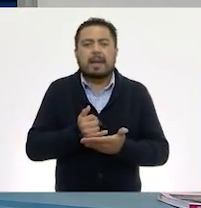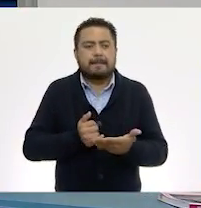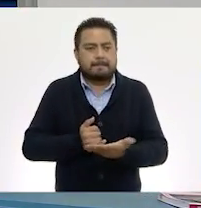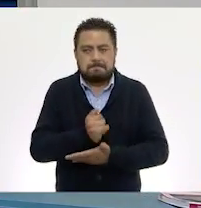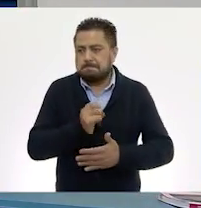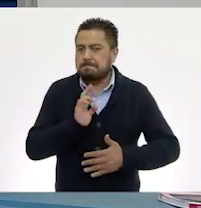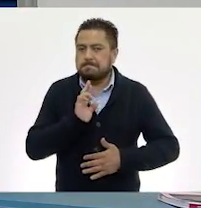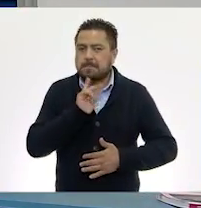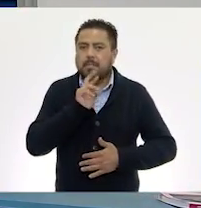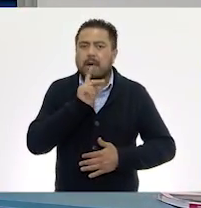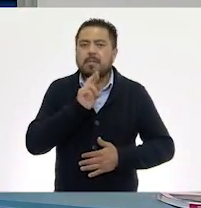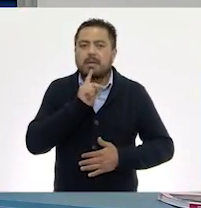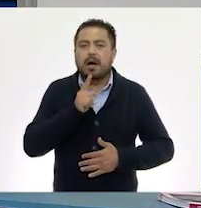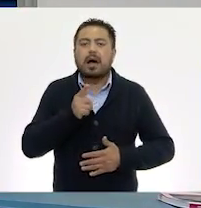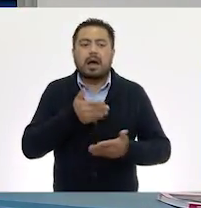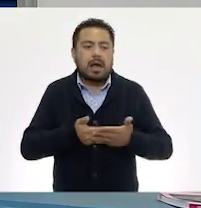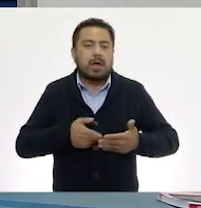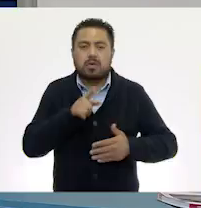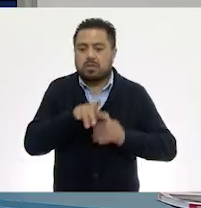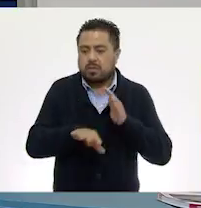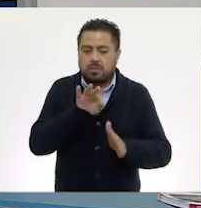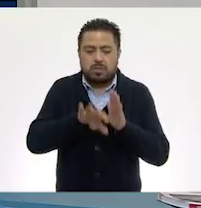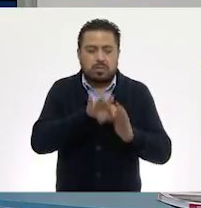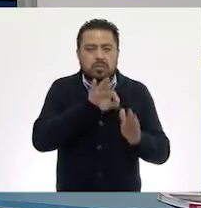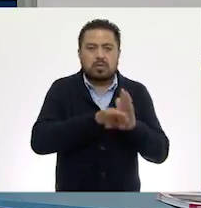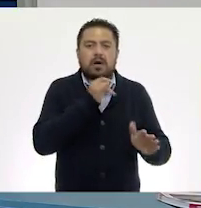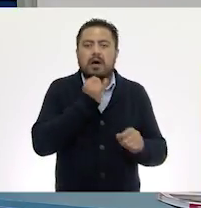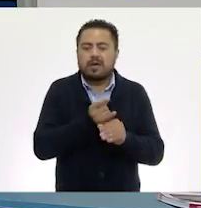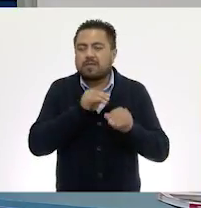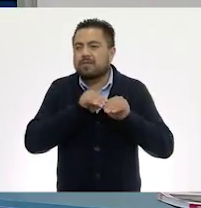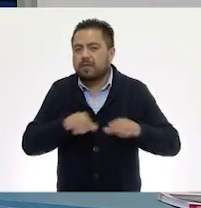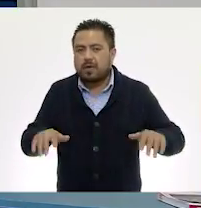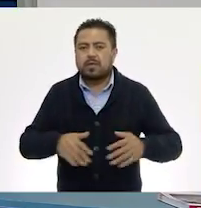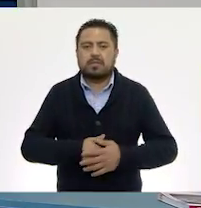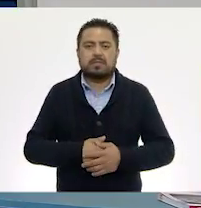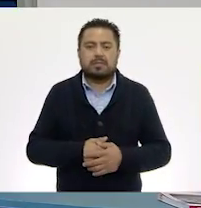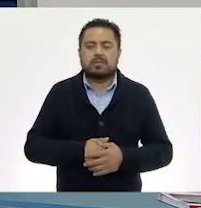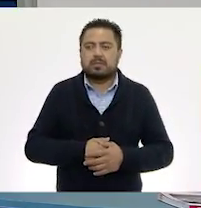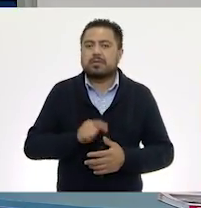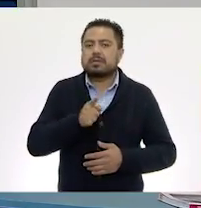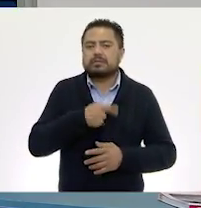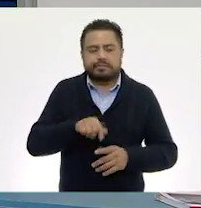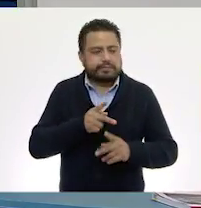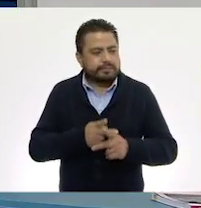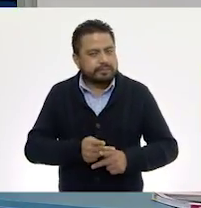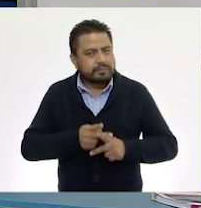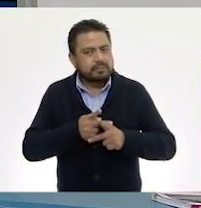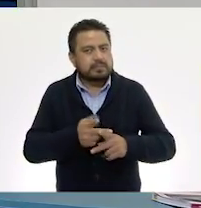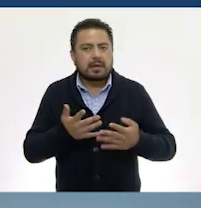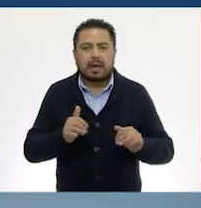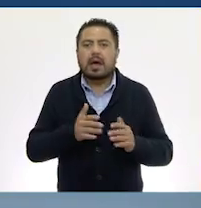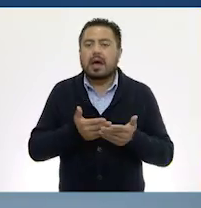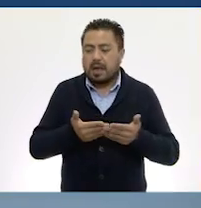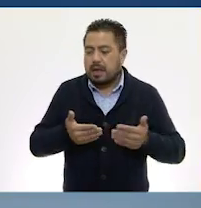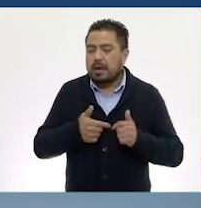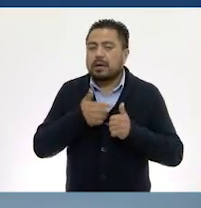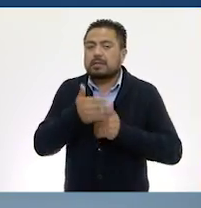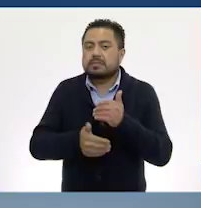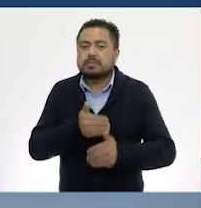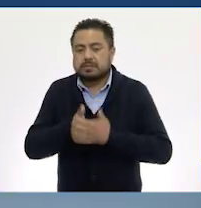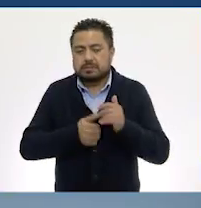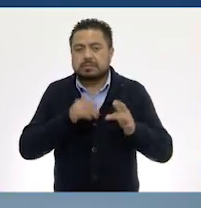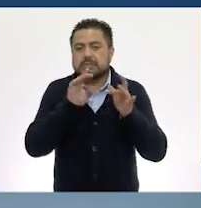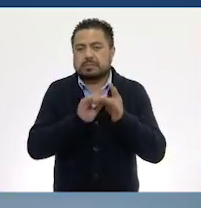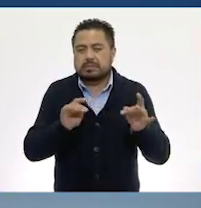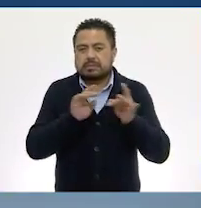mejores decisiones a la hora de elegir nuestras fuentes de información. Sean pacientes y a continuación se los